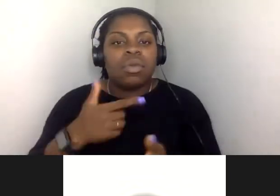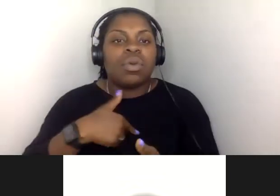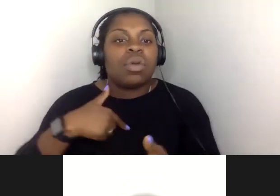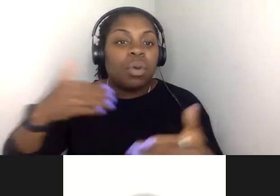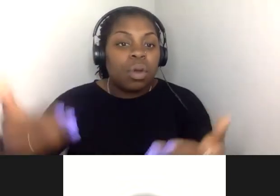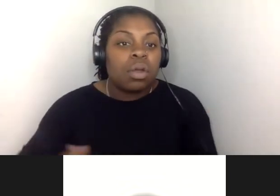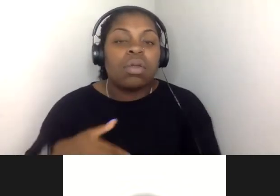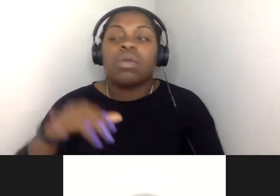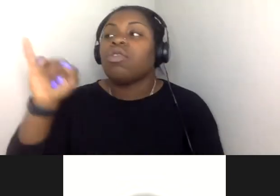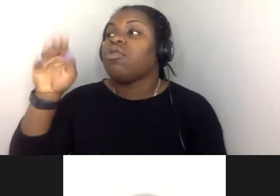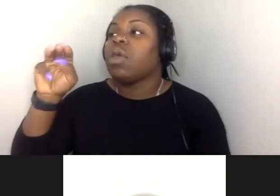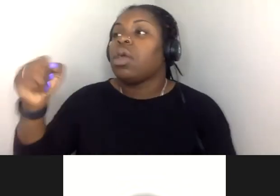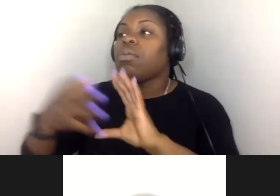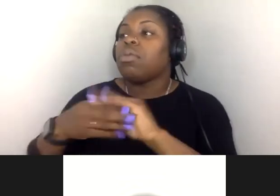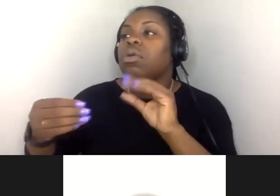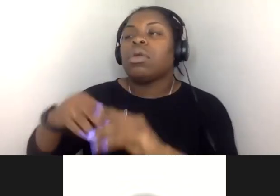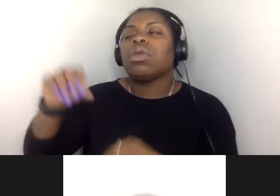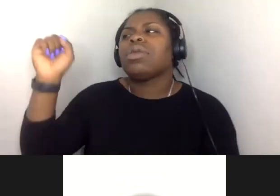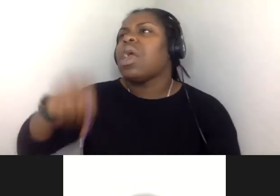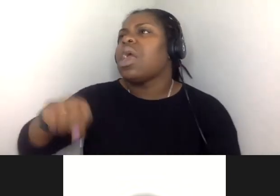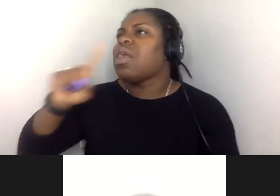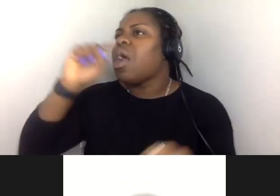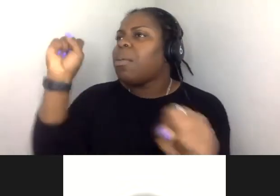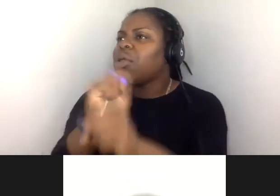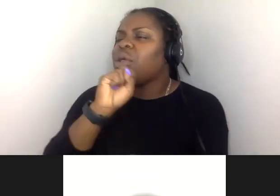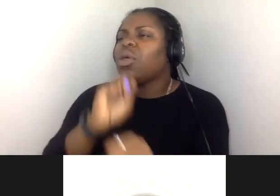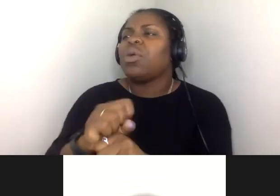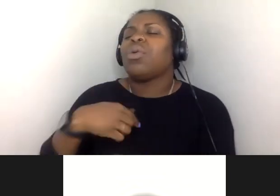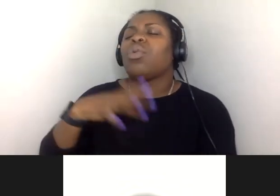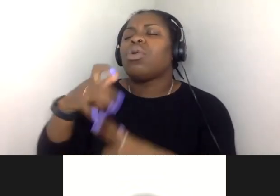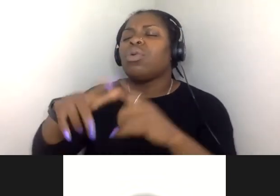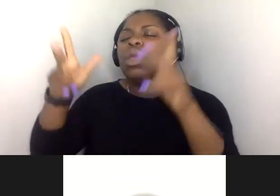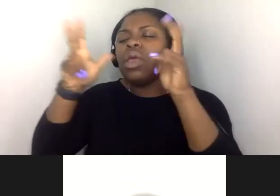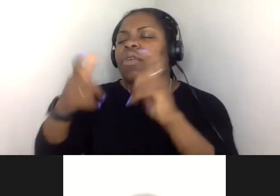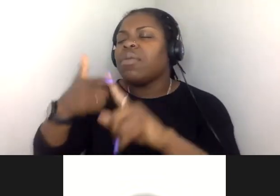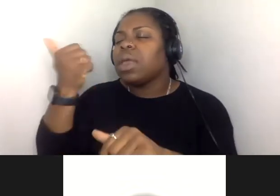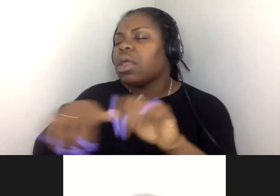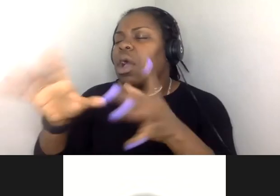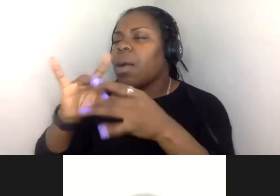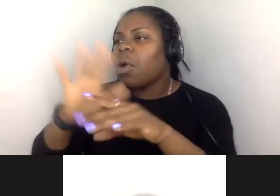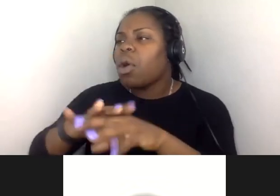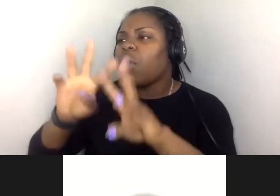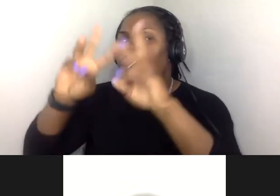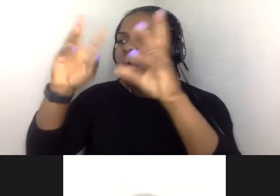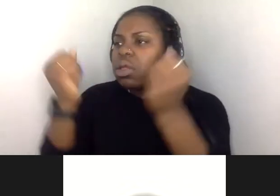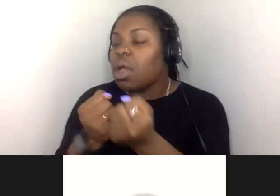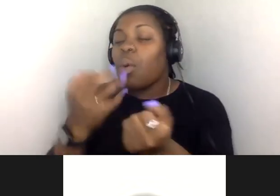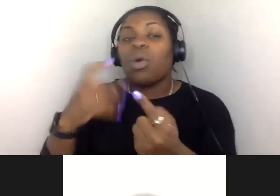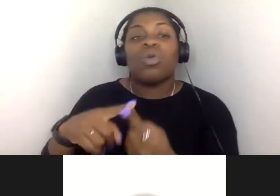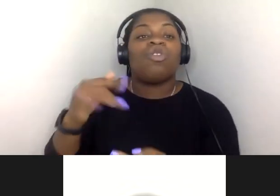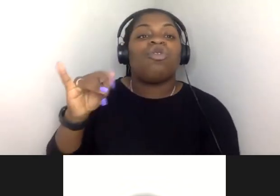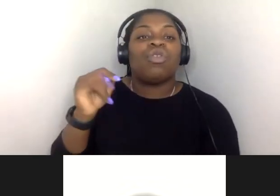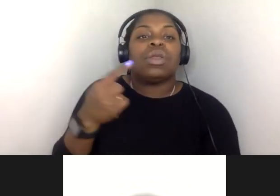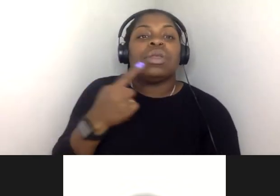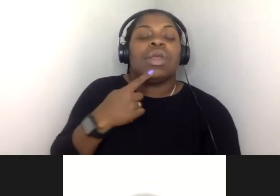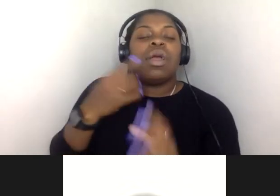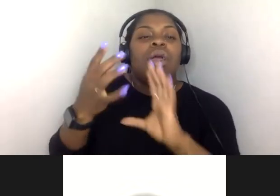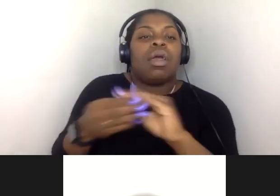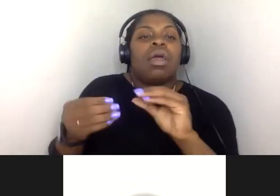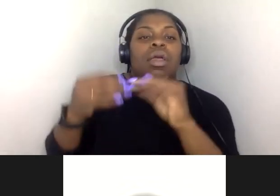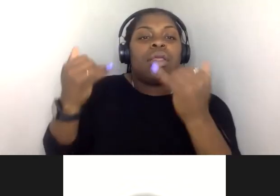gusto. Absolutamente, me encantaría escuchar comentarios en el taller y también quisiera decir